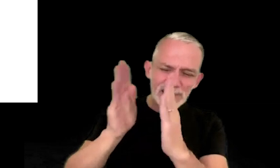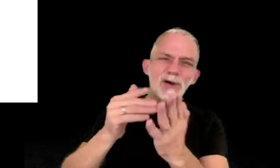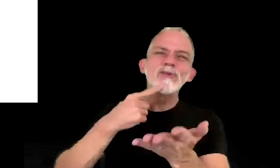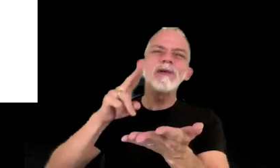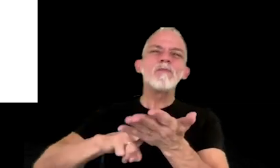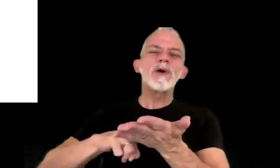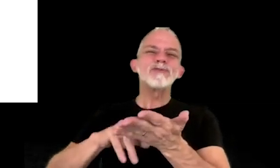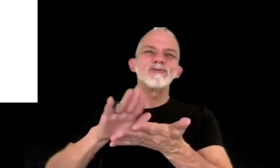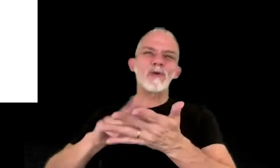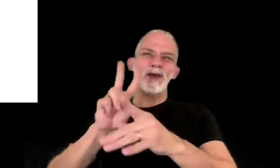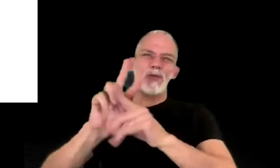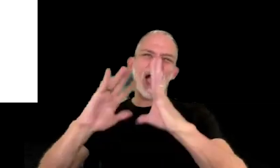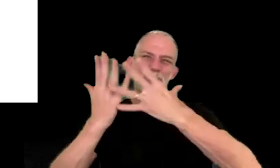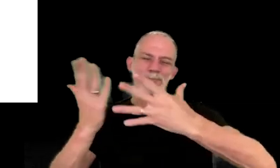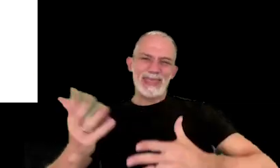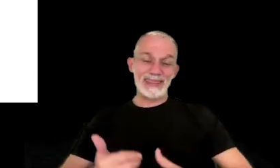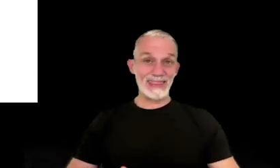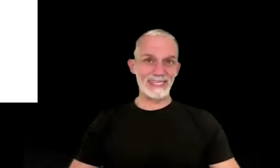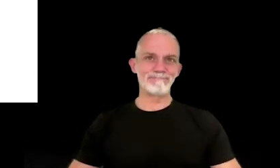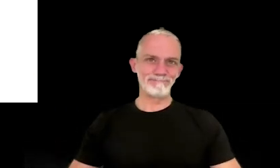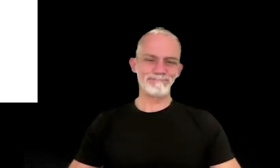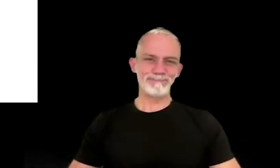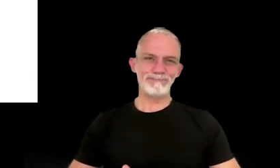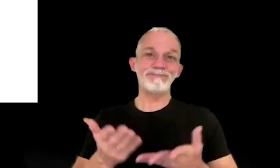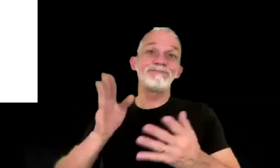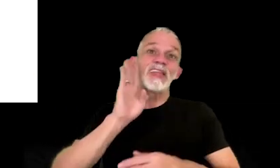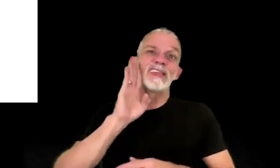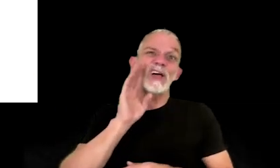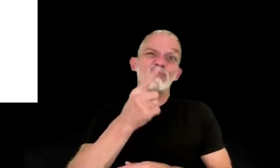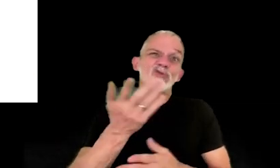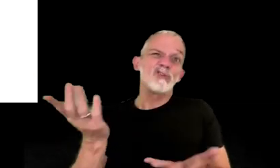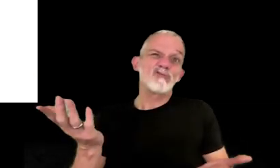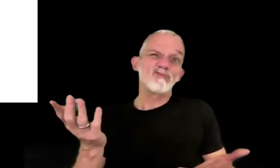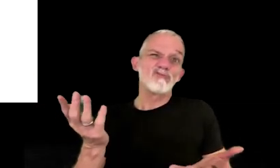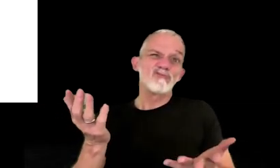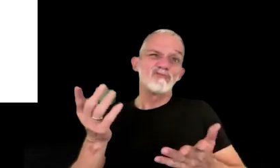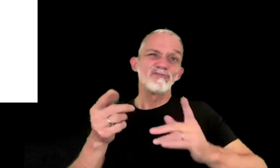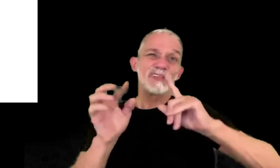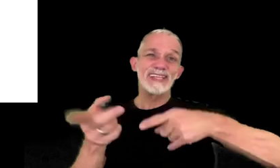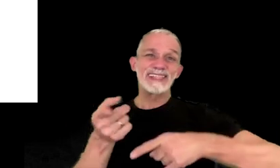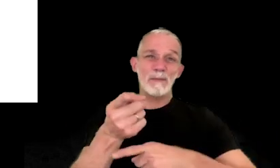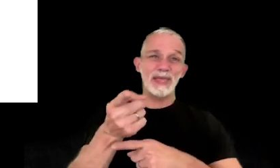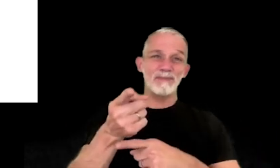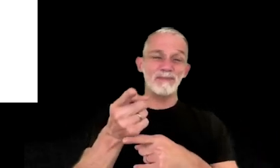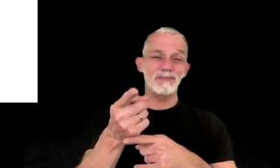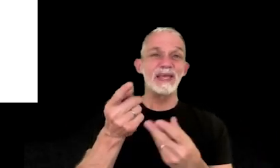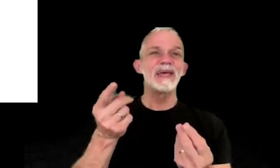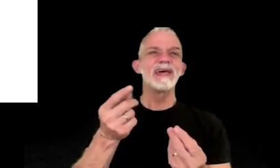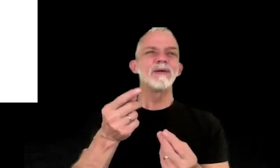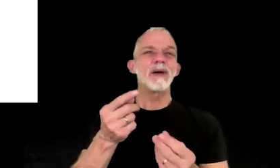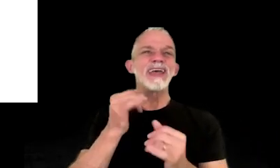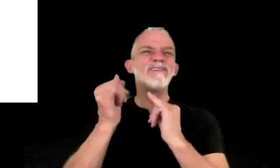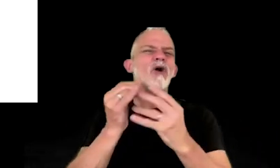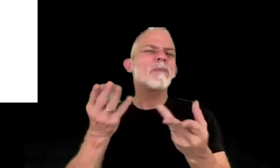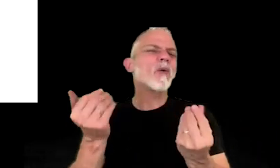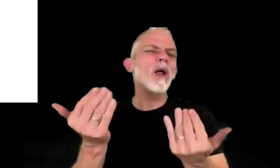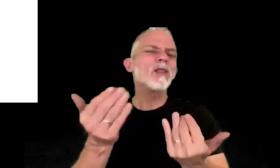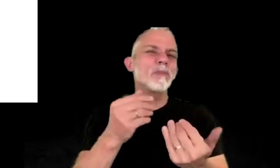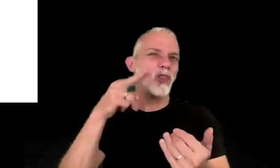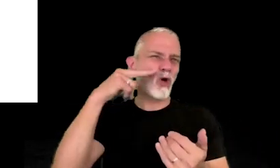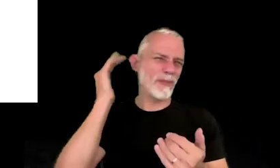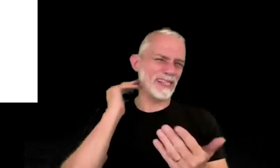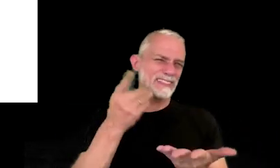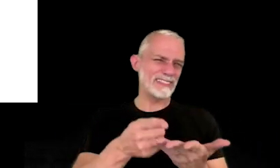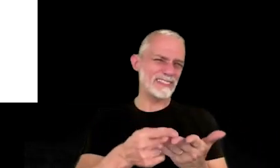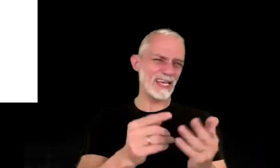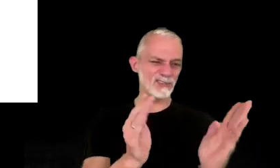ambiental. Y fíjense, Estados Unidos, un análisis también, el reporte es de 2016, pero fíjense que bajo, porque está en el